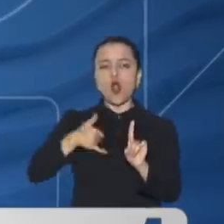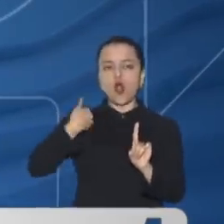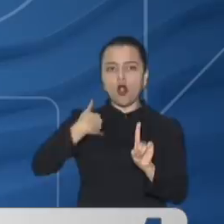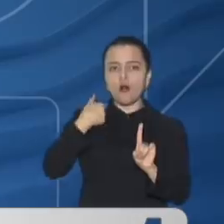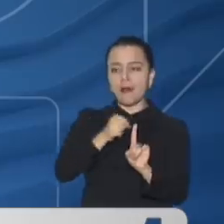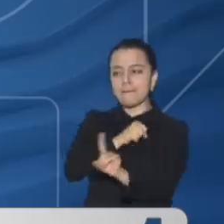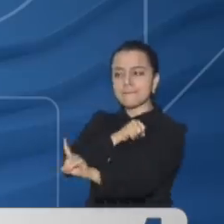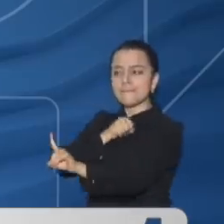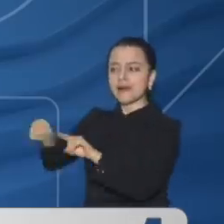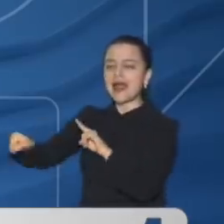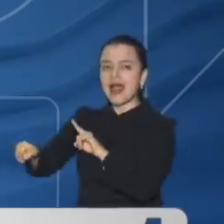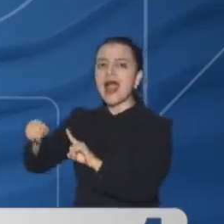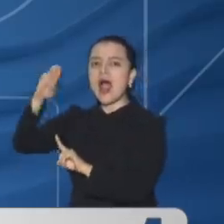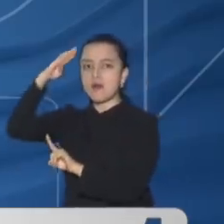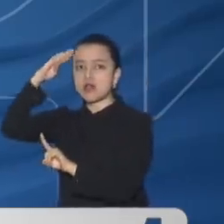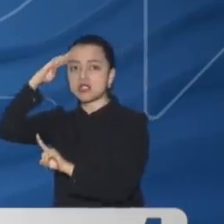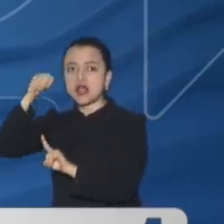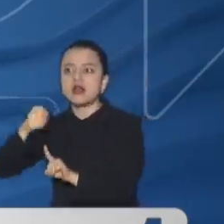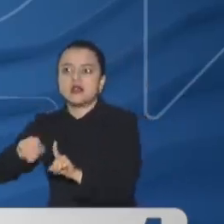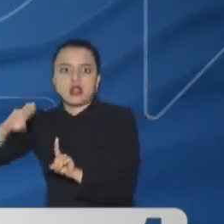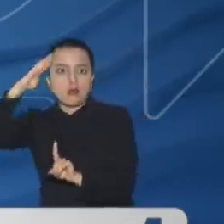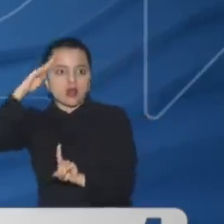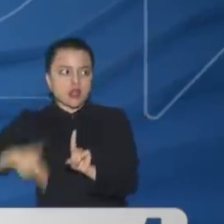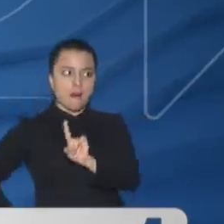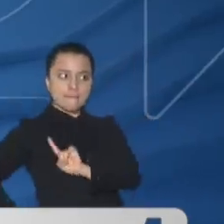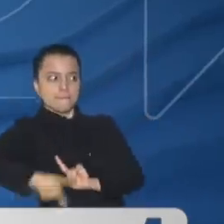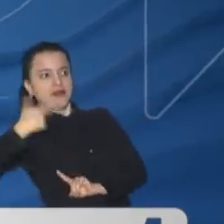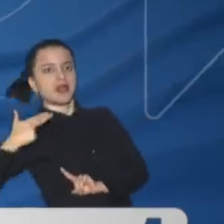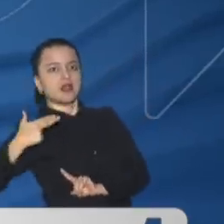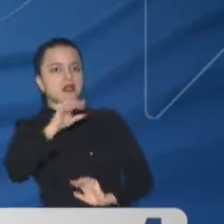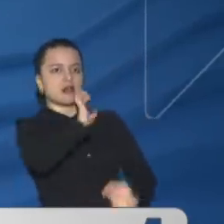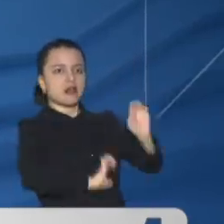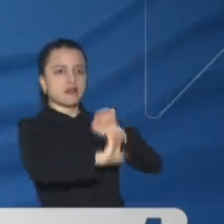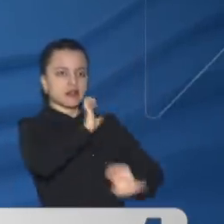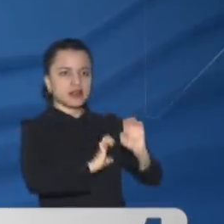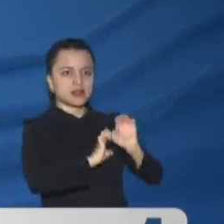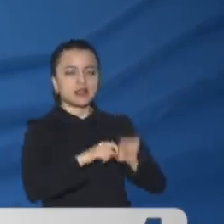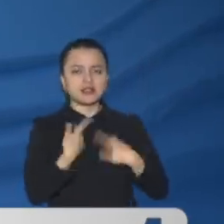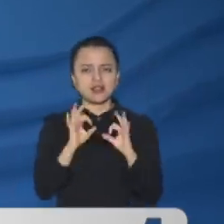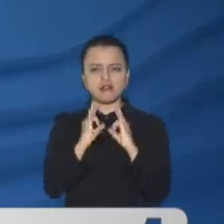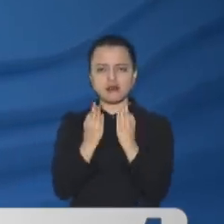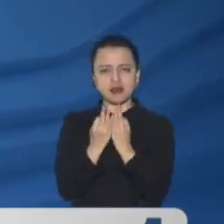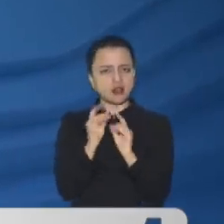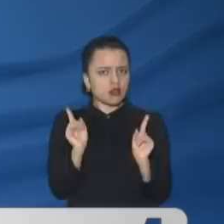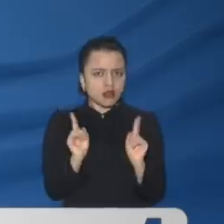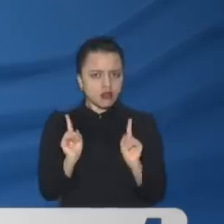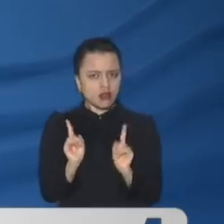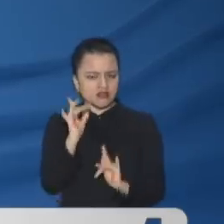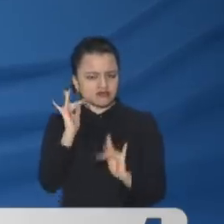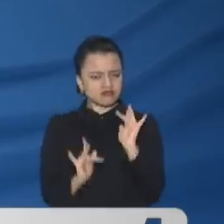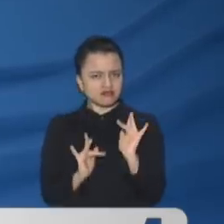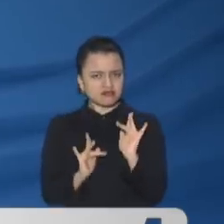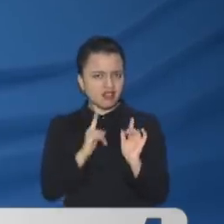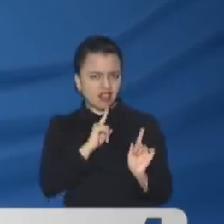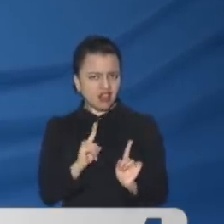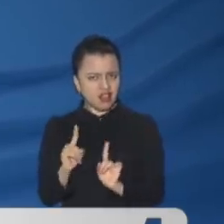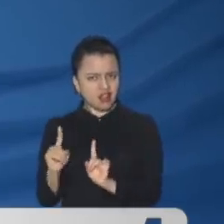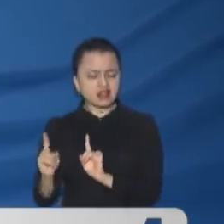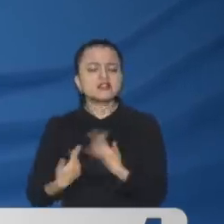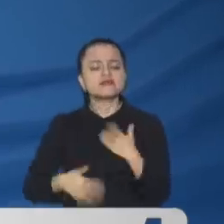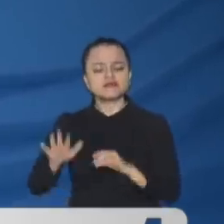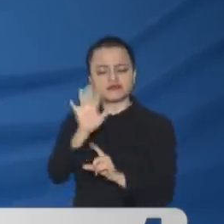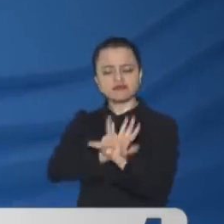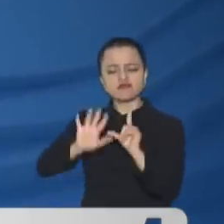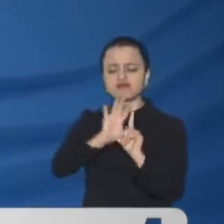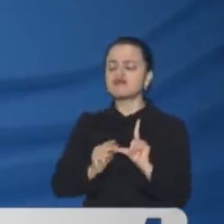eso es que fue necesario utilizar el arma de dotación. Los familiares han revelado algunos videos que serán tenidos en cuenta durante